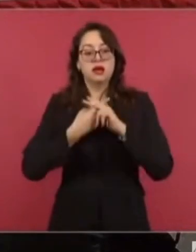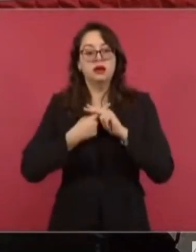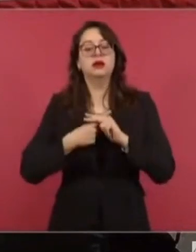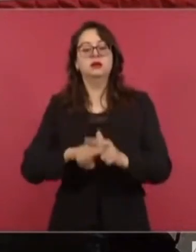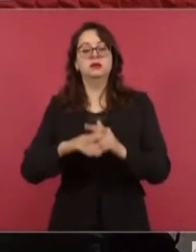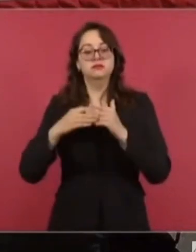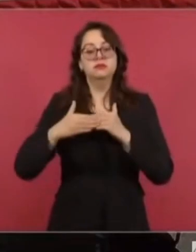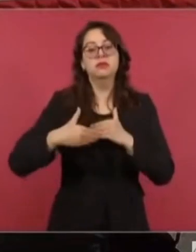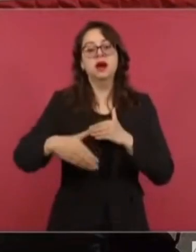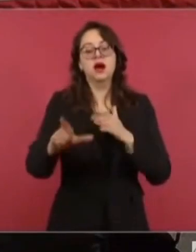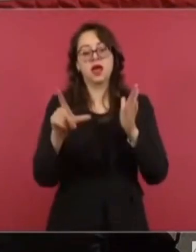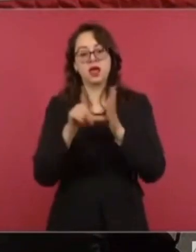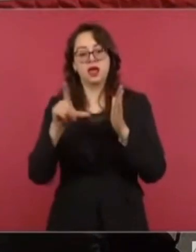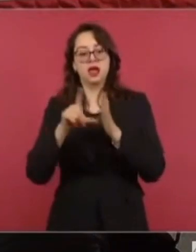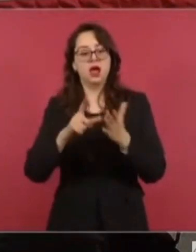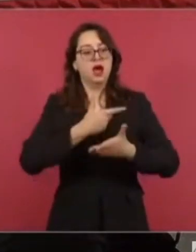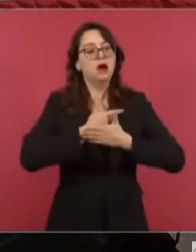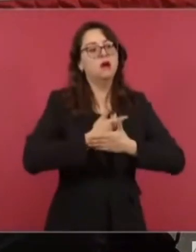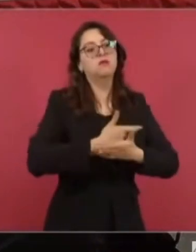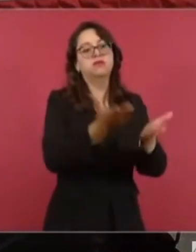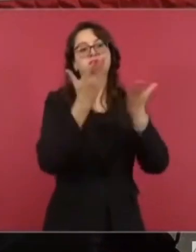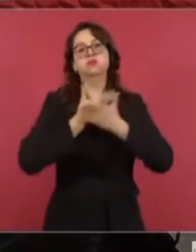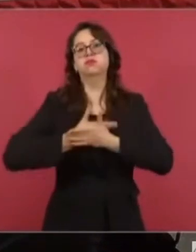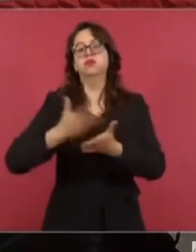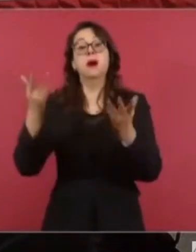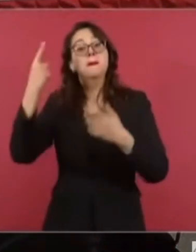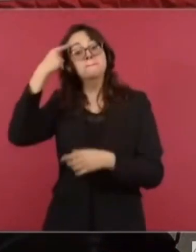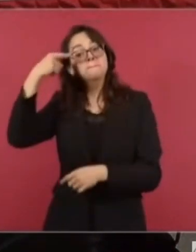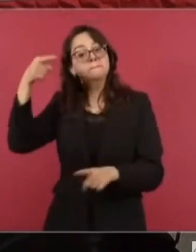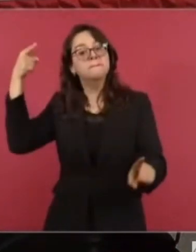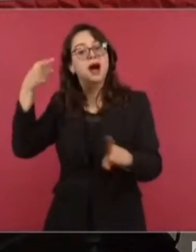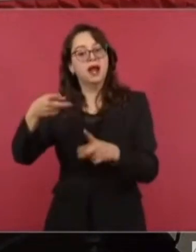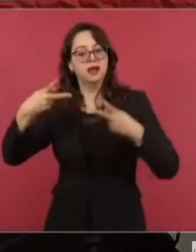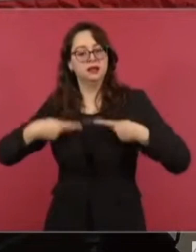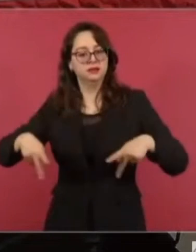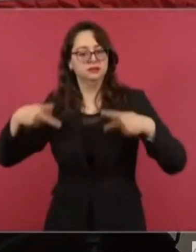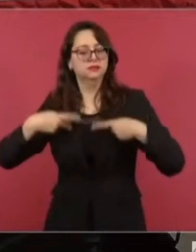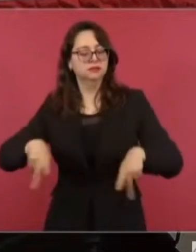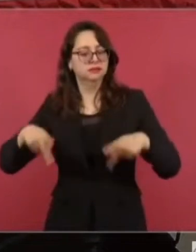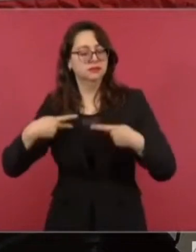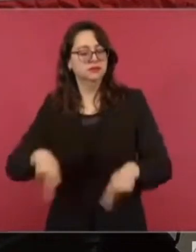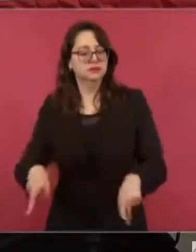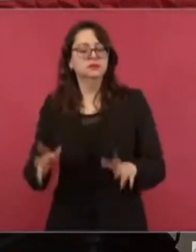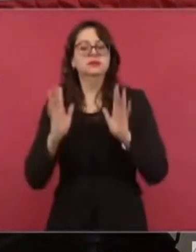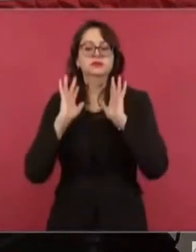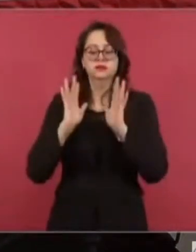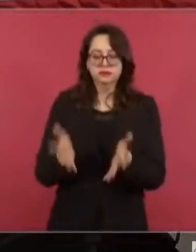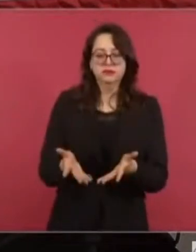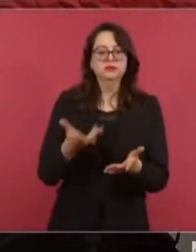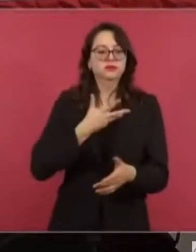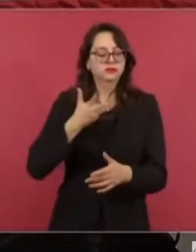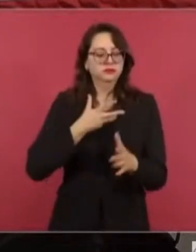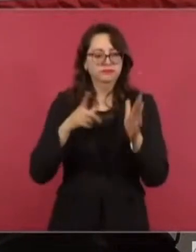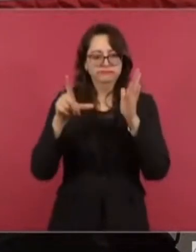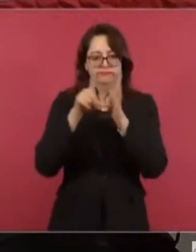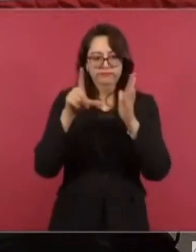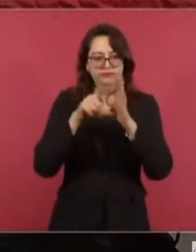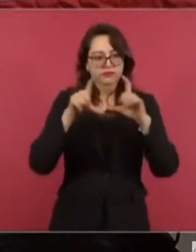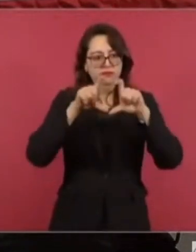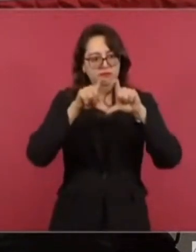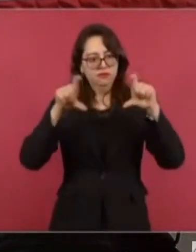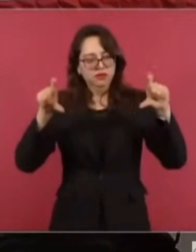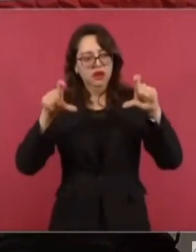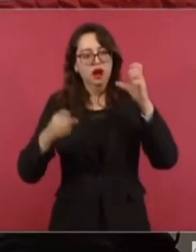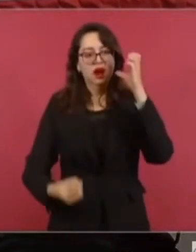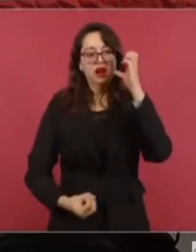la credencialización de IMSS Bienestar. Se tiene ya con un diseño de la credencial del